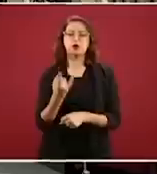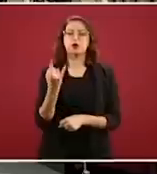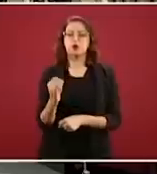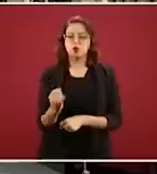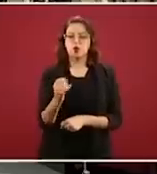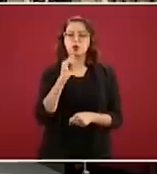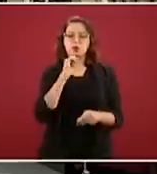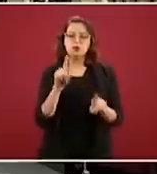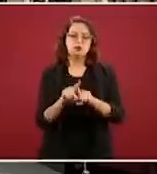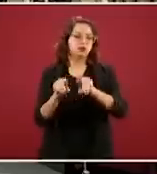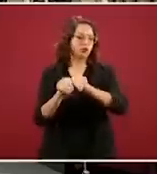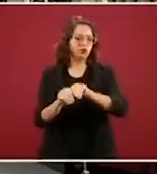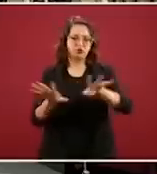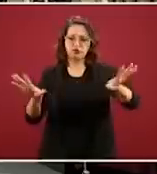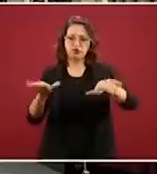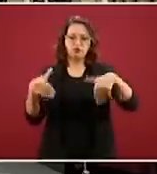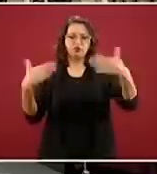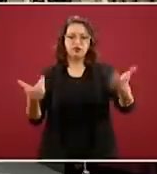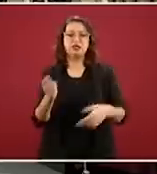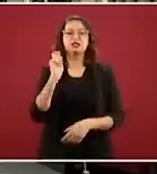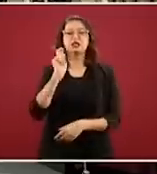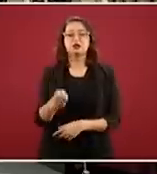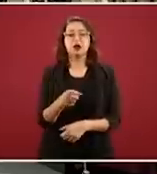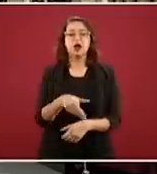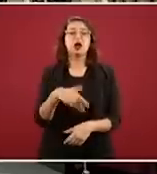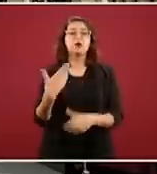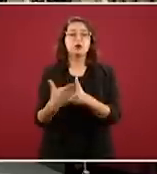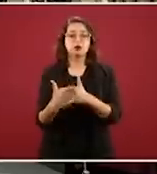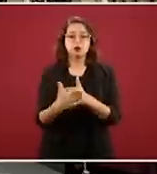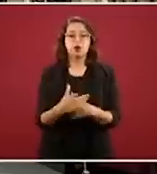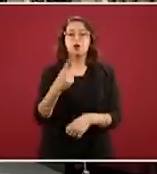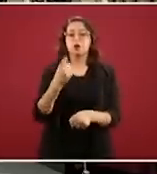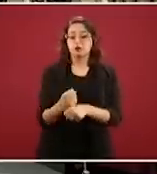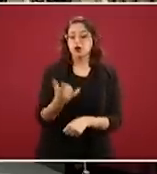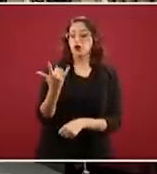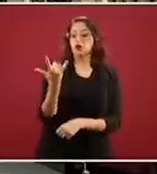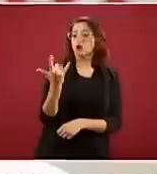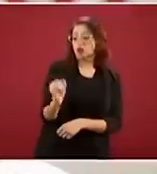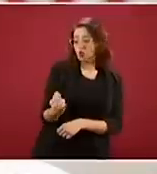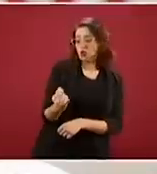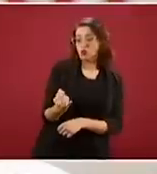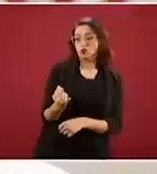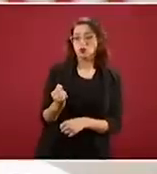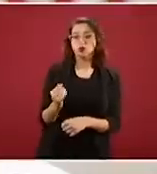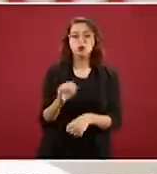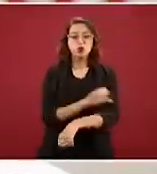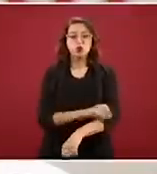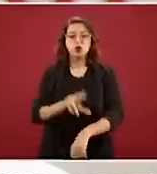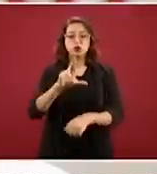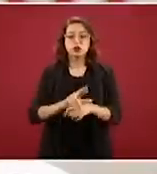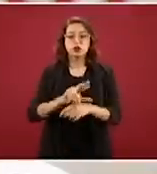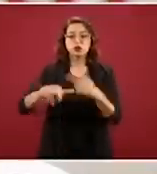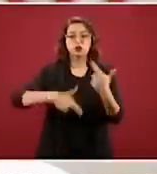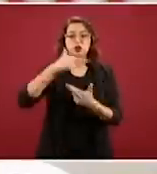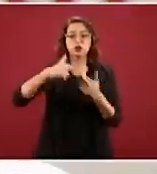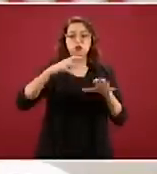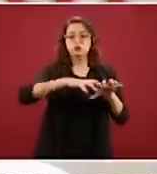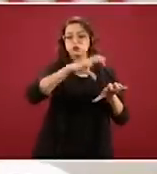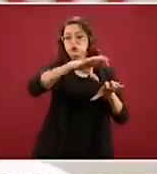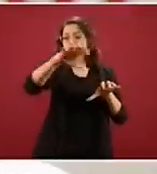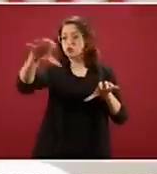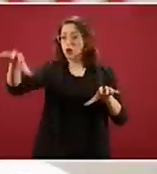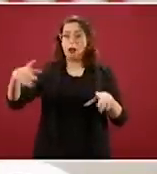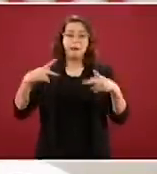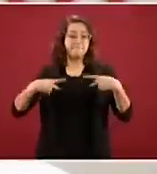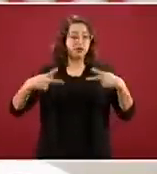junio, de manera que el día 1 de junio ya estén desplegados en las coordinaciones regionales todo el